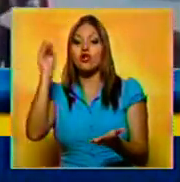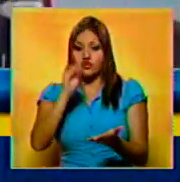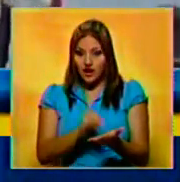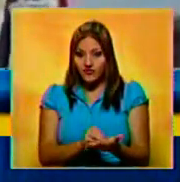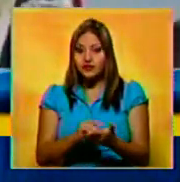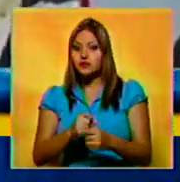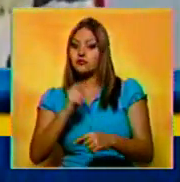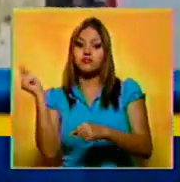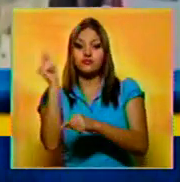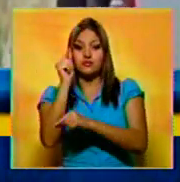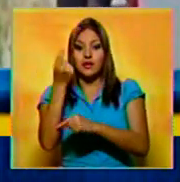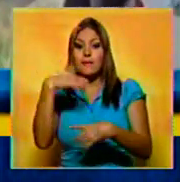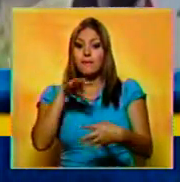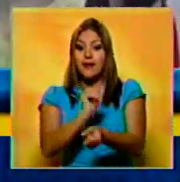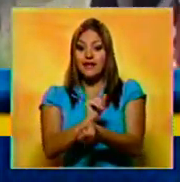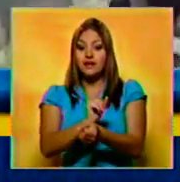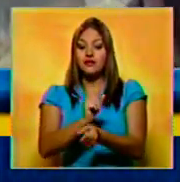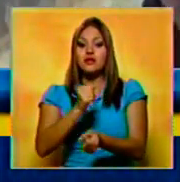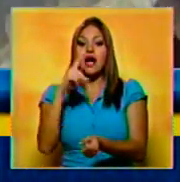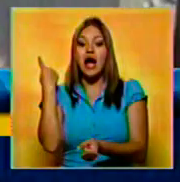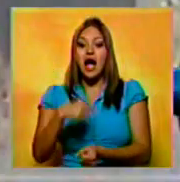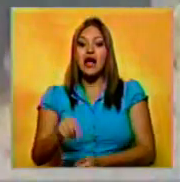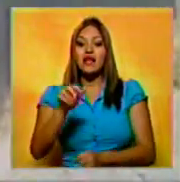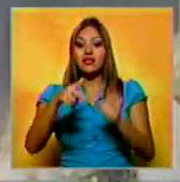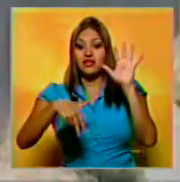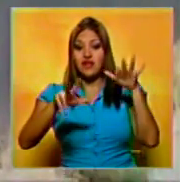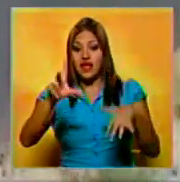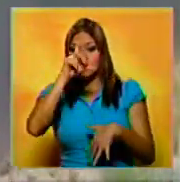unidad penitenciaria donde cumple una condena de 13 años